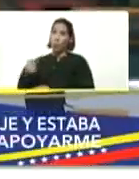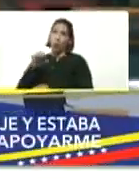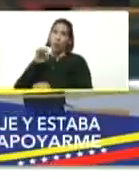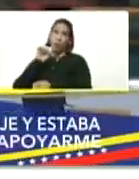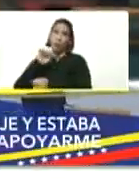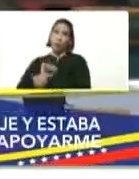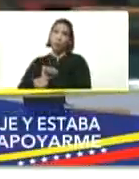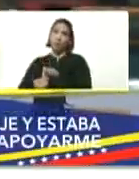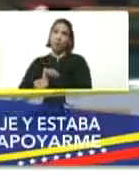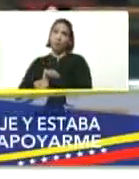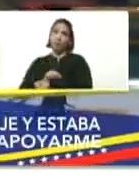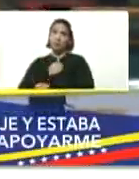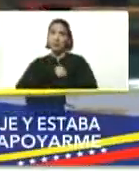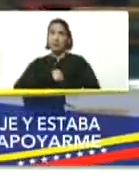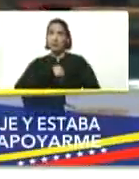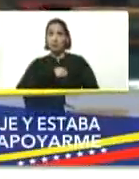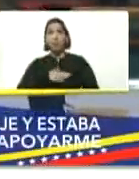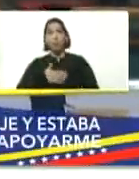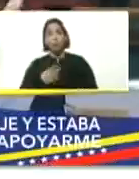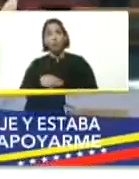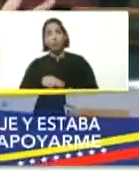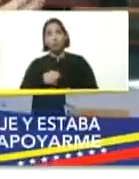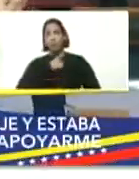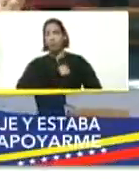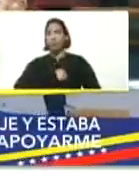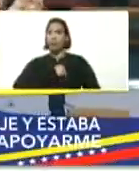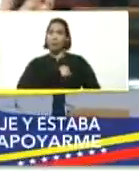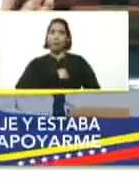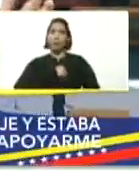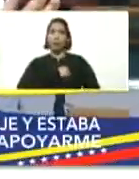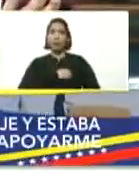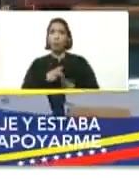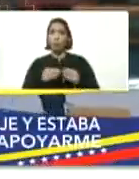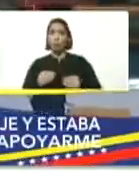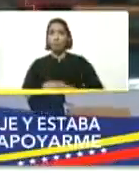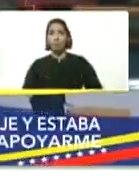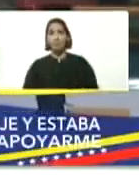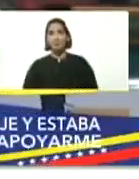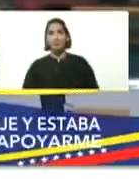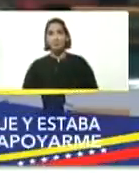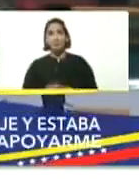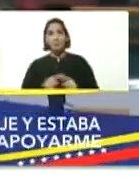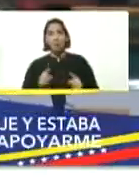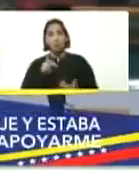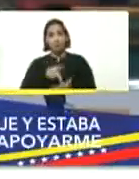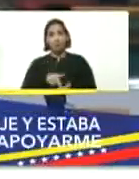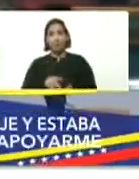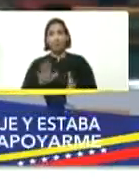triste, qué triste. Podríamos cantar un tango. Qué triste todo, ¿verdad? Pero aquí está, pues,